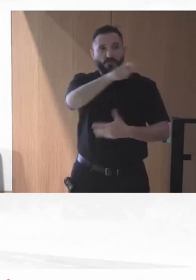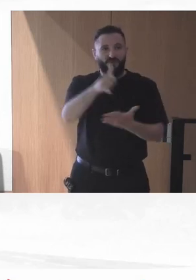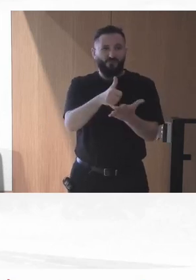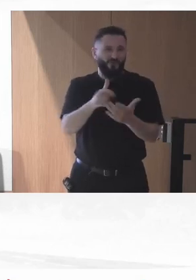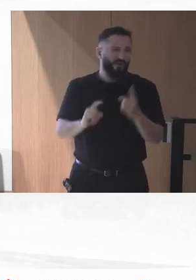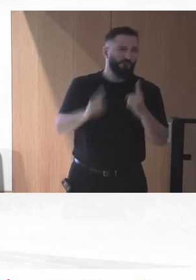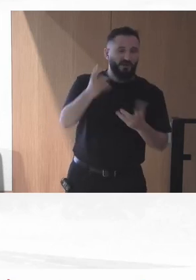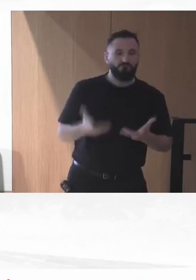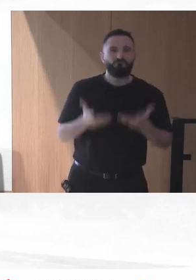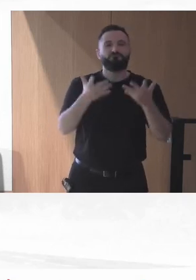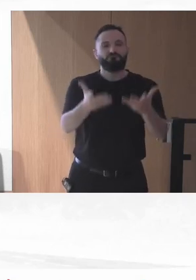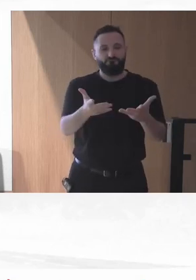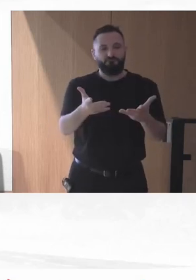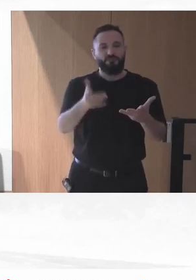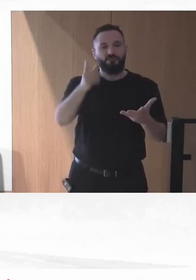vulnerables,